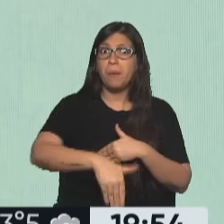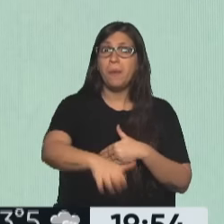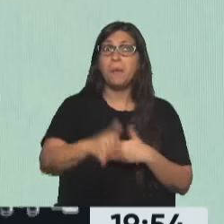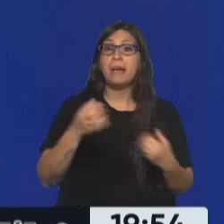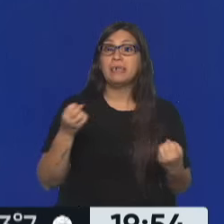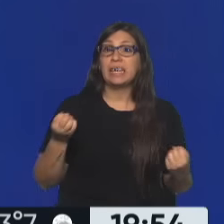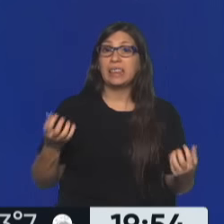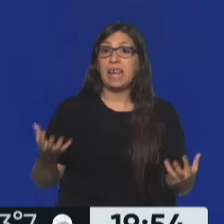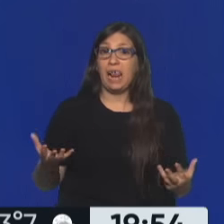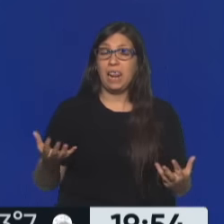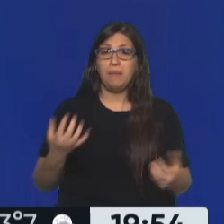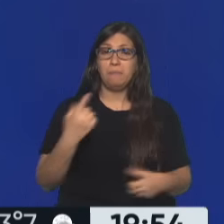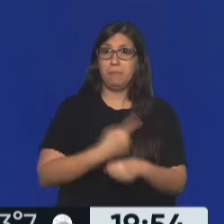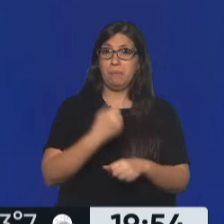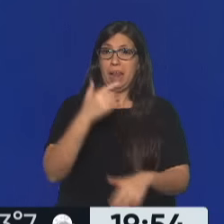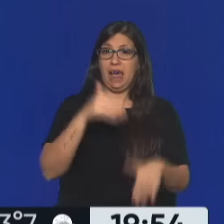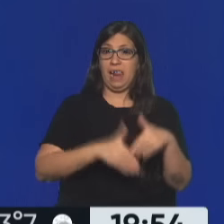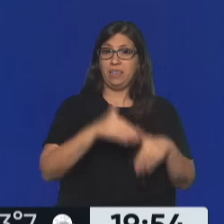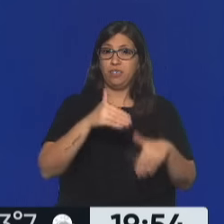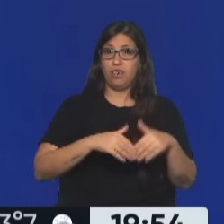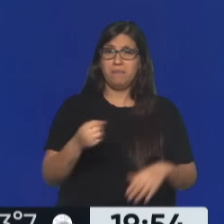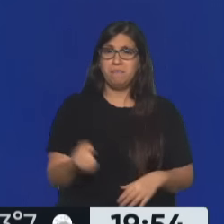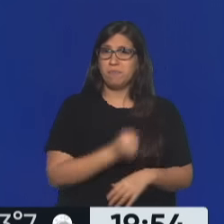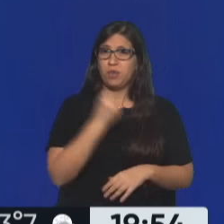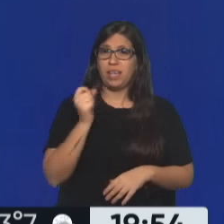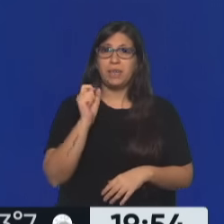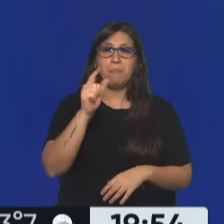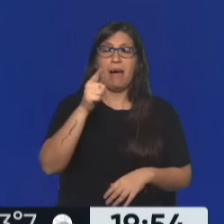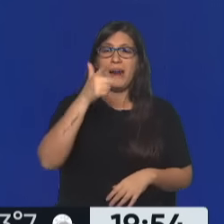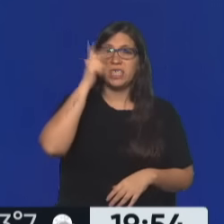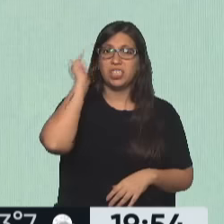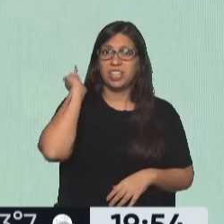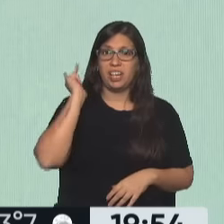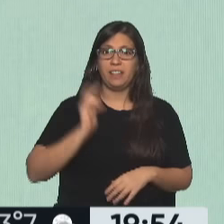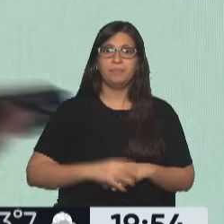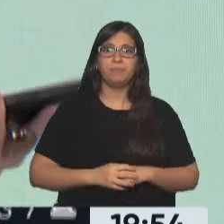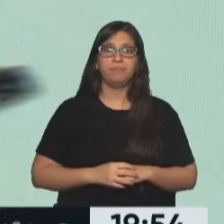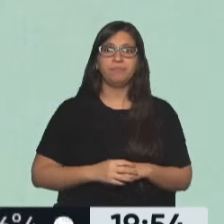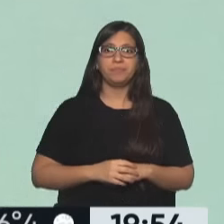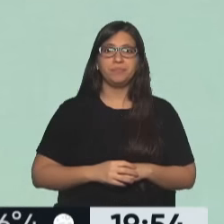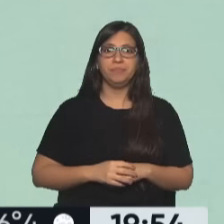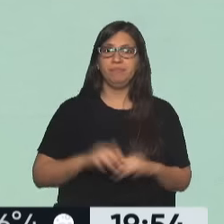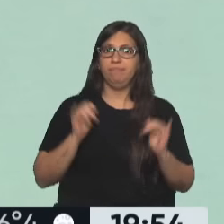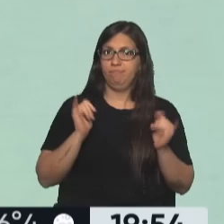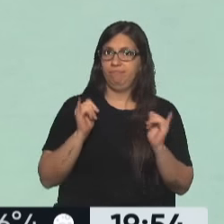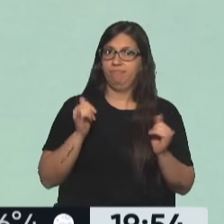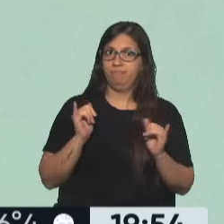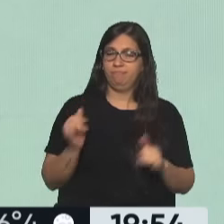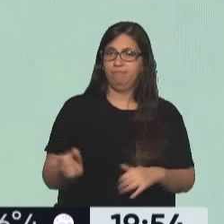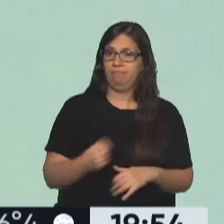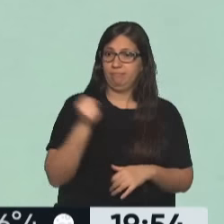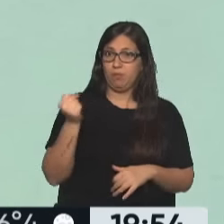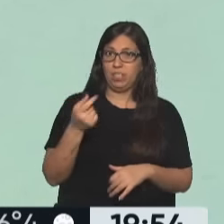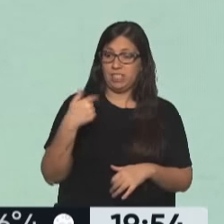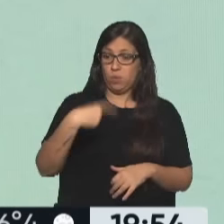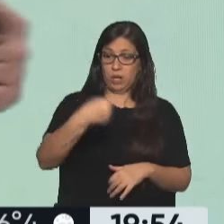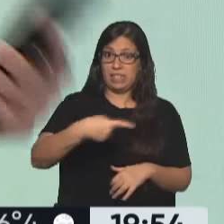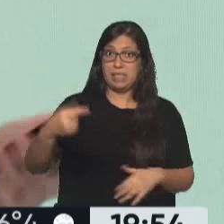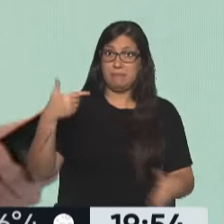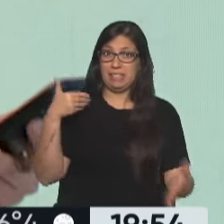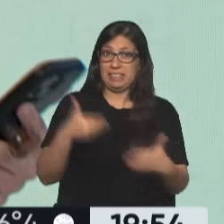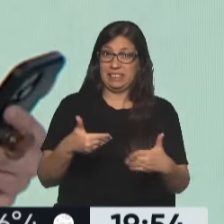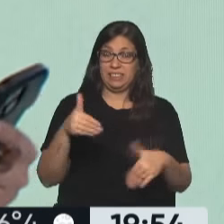en la elección importante y crucial para el país vecino. Leticia, a ver. Así es, Pablo, que además esto no queda nada, un poco más de una semana. Claro. A ver, si bien